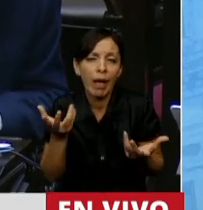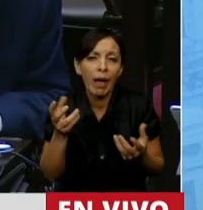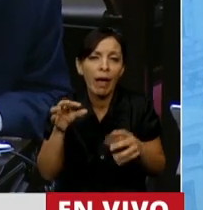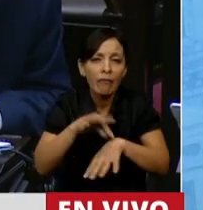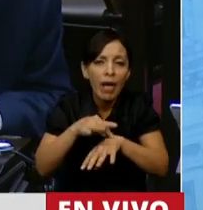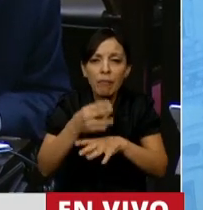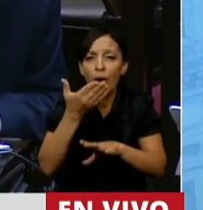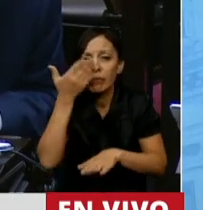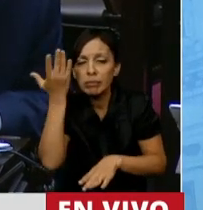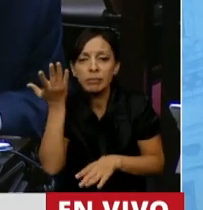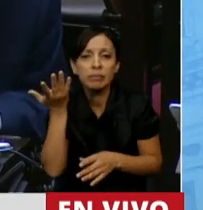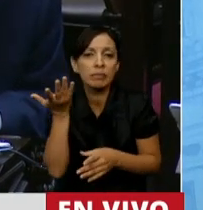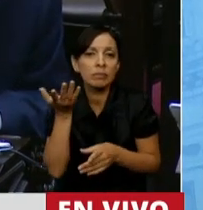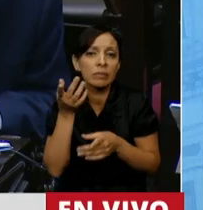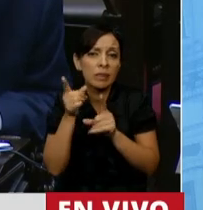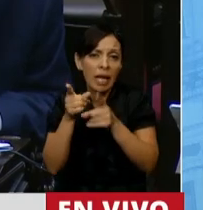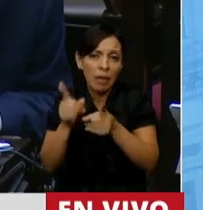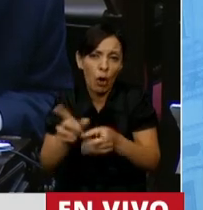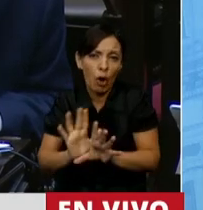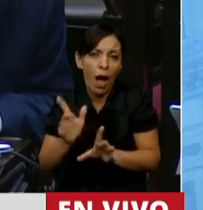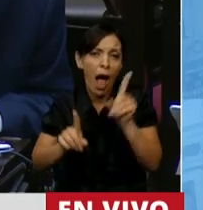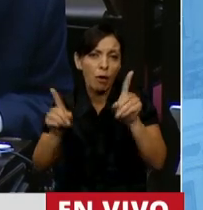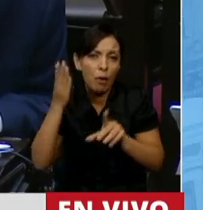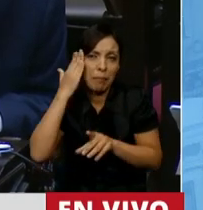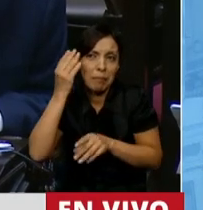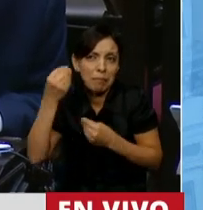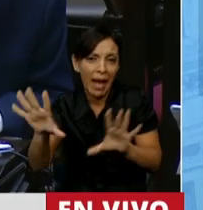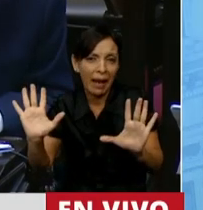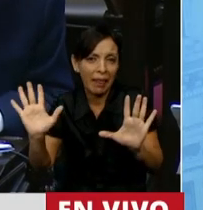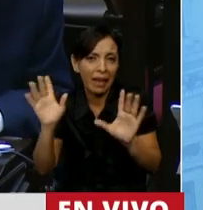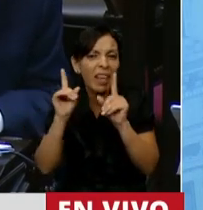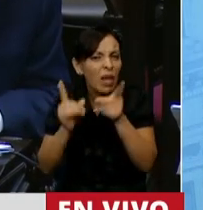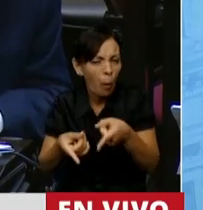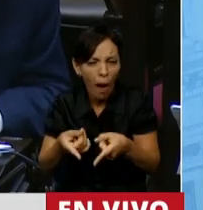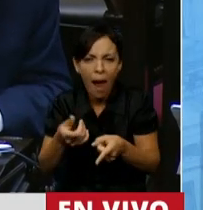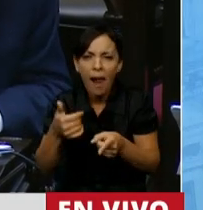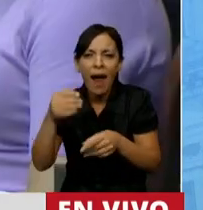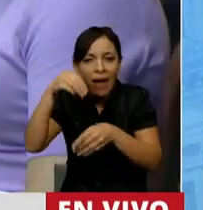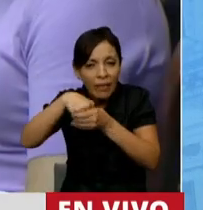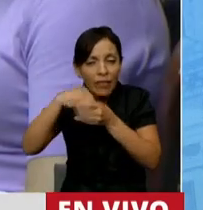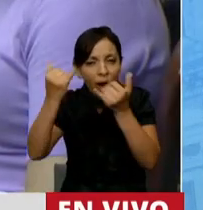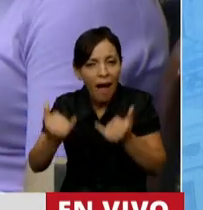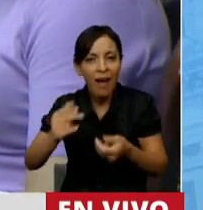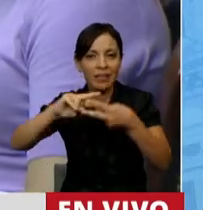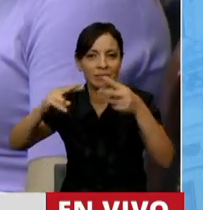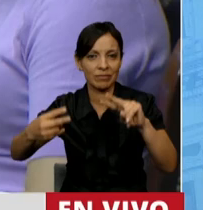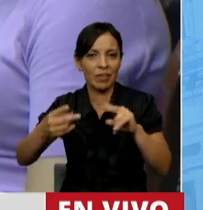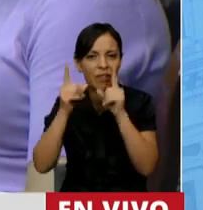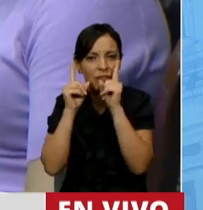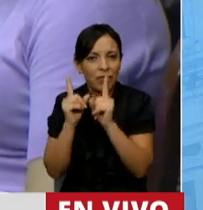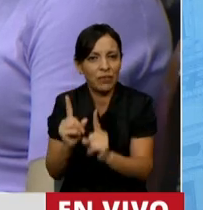ser dueños de nuestra propia conciencia. Ese genoma está y